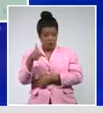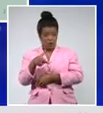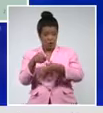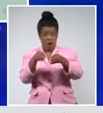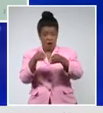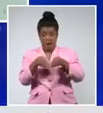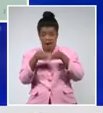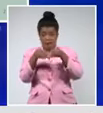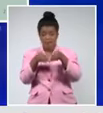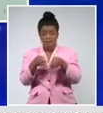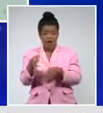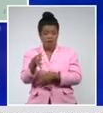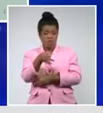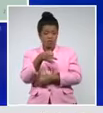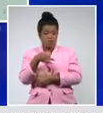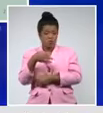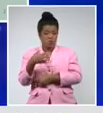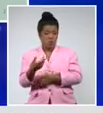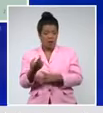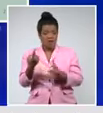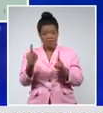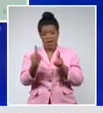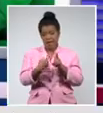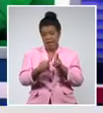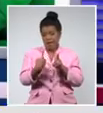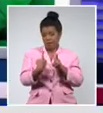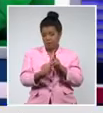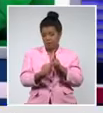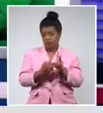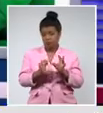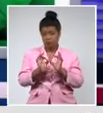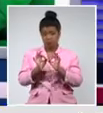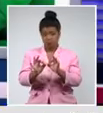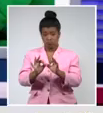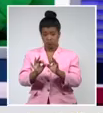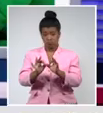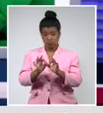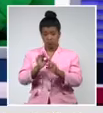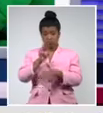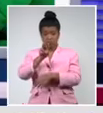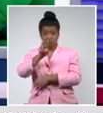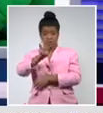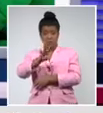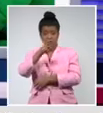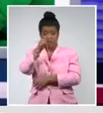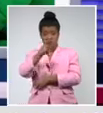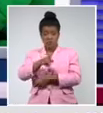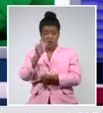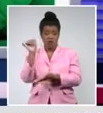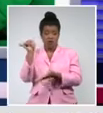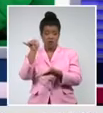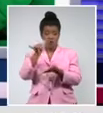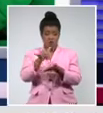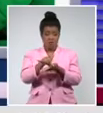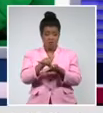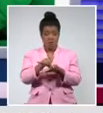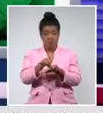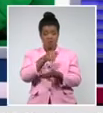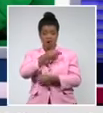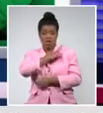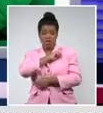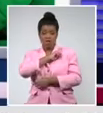municipio de Bayamo. Esos son los 23 pacientes importados que se diagnosticaron en el día de